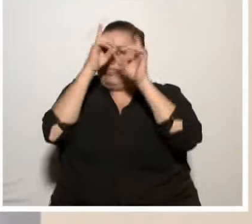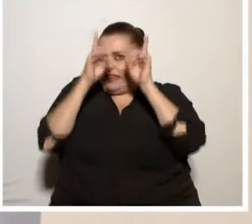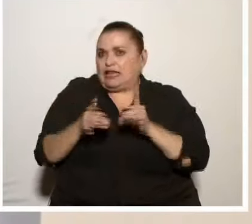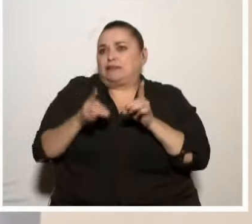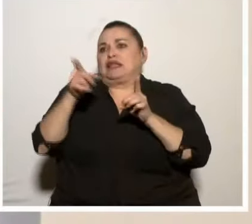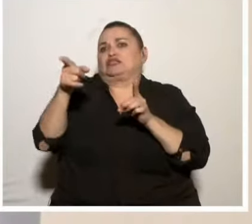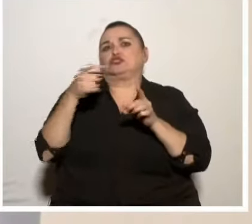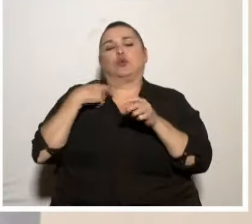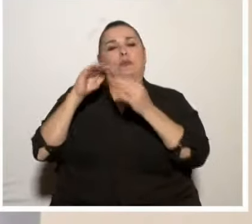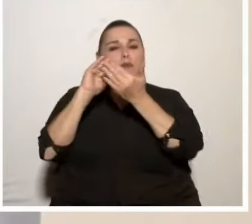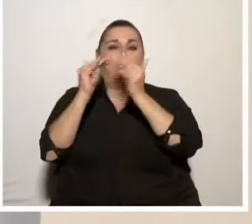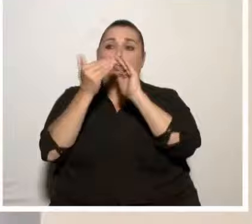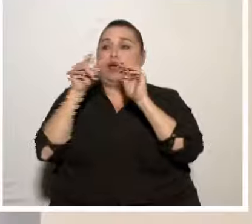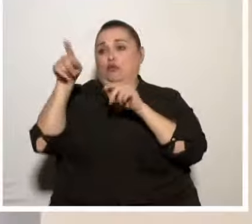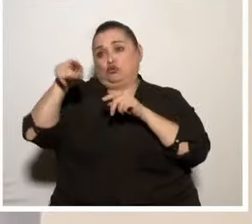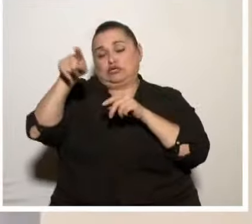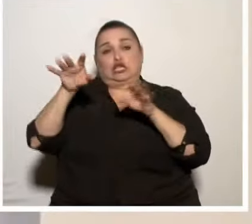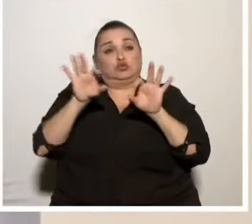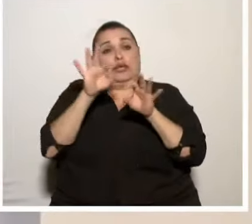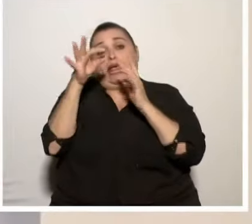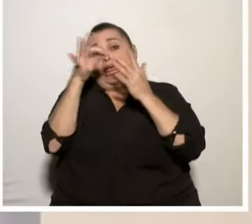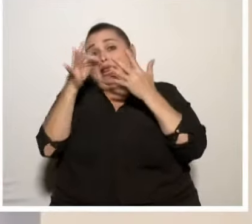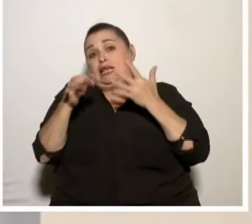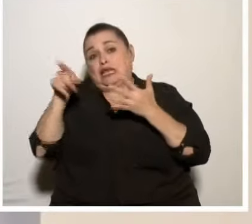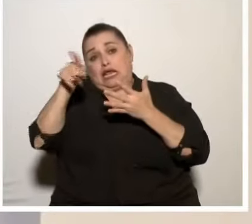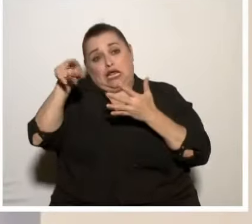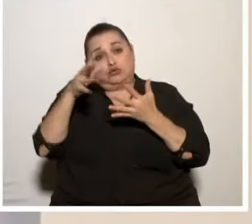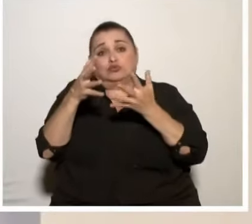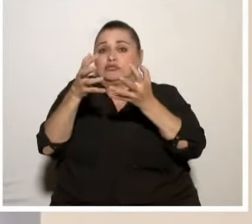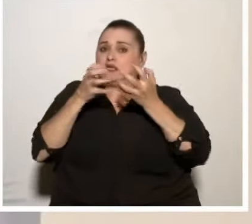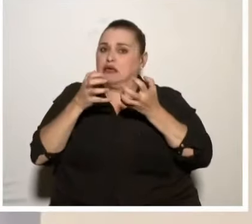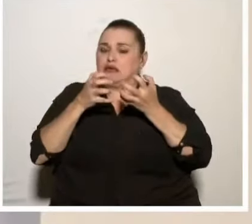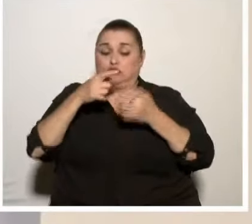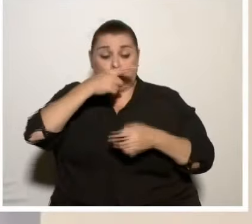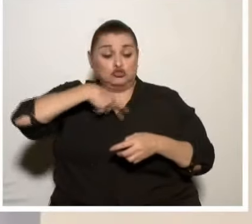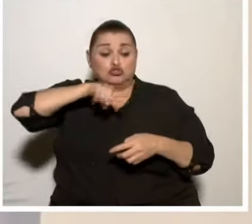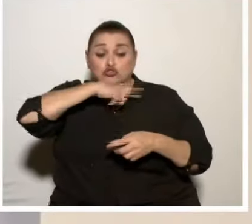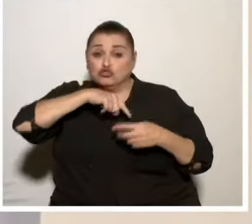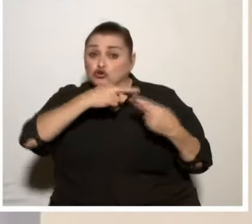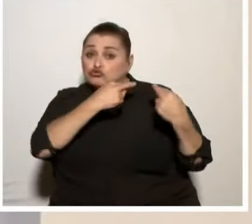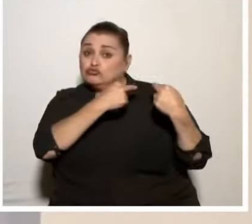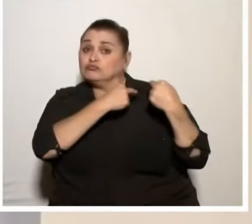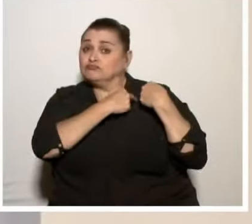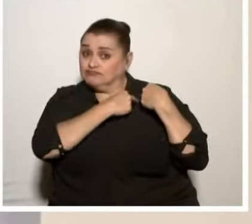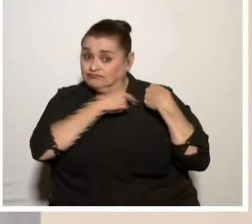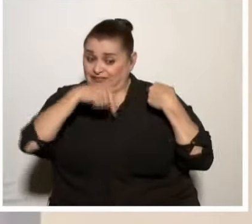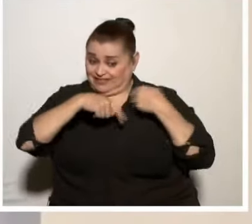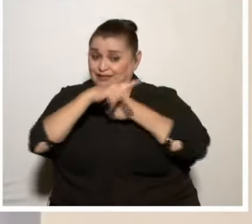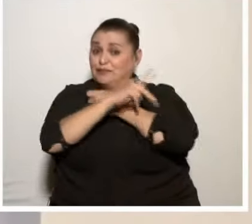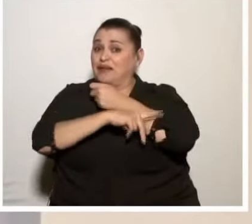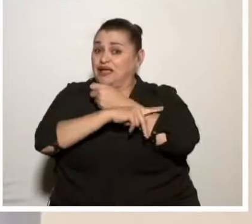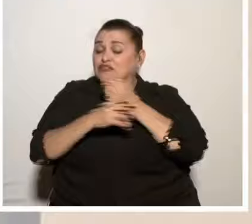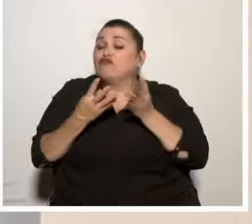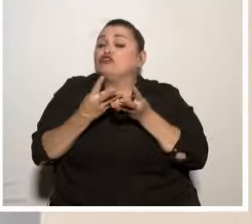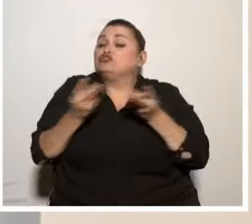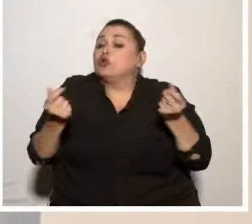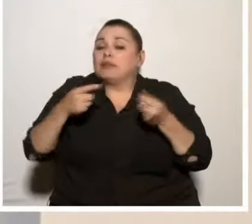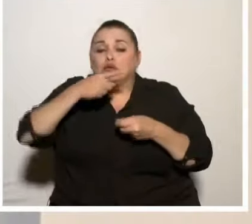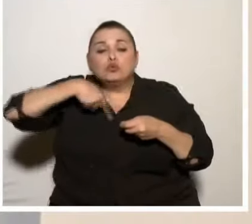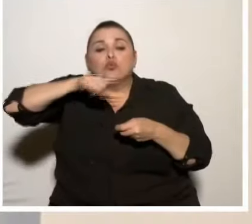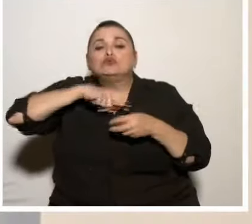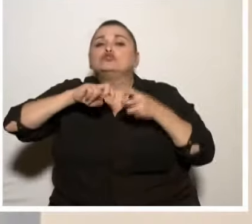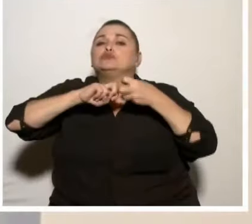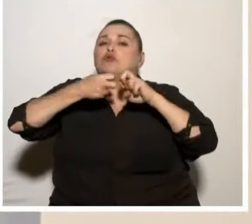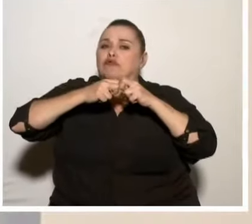de los pueblos de elegir a quienes ellos quieran elegir. Nos corresponde en este país resolver nuestros problemas.